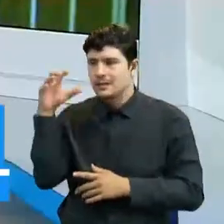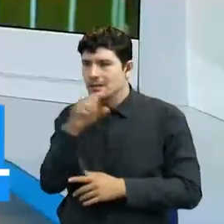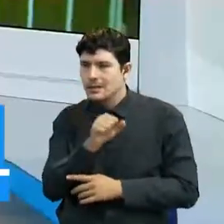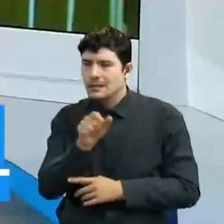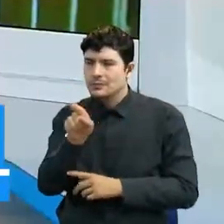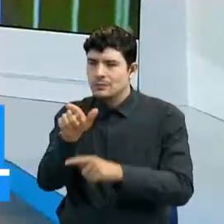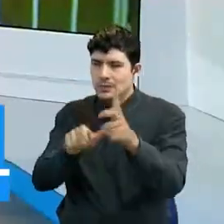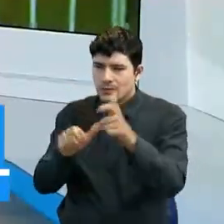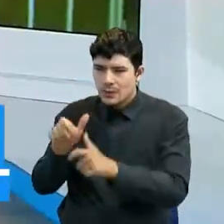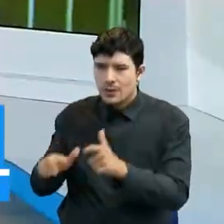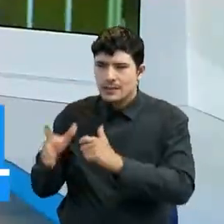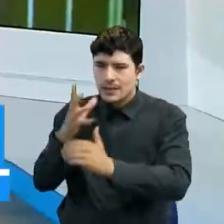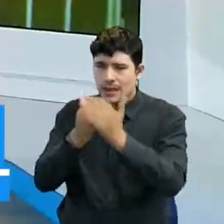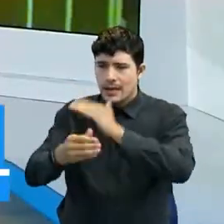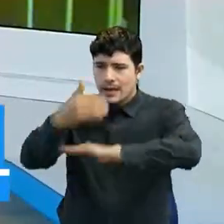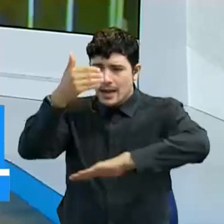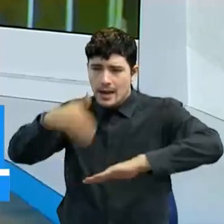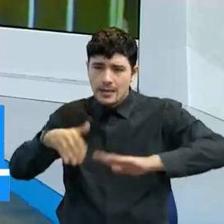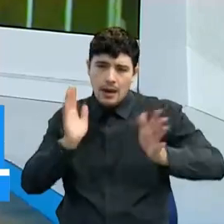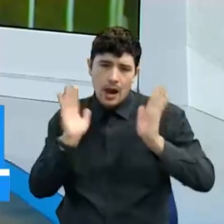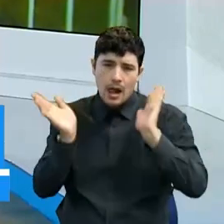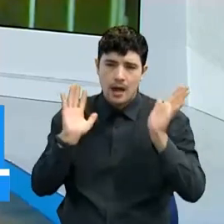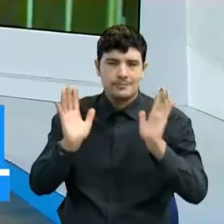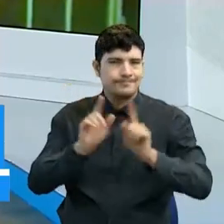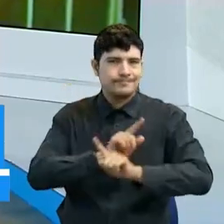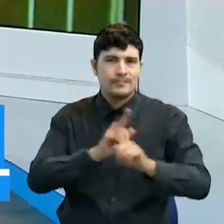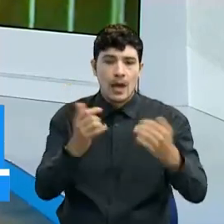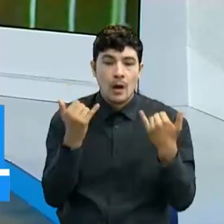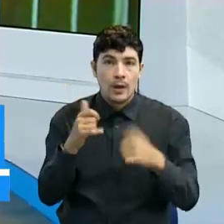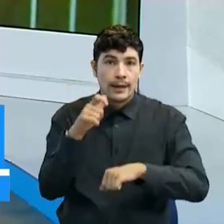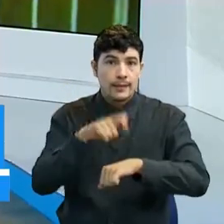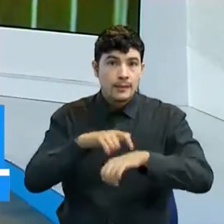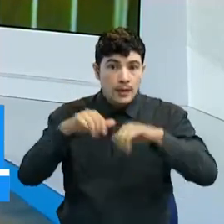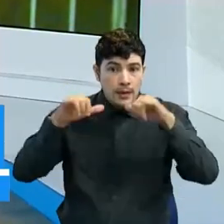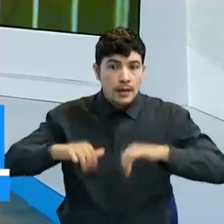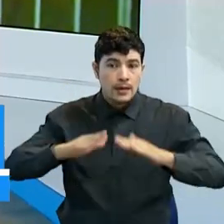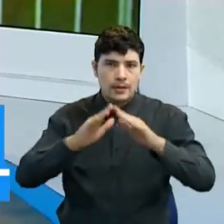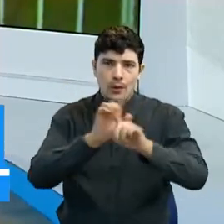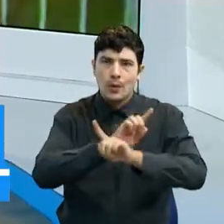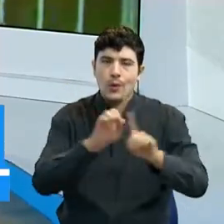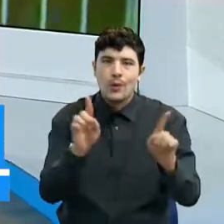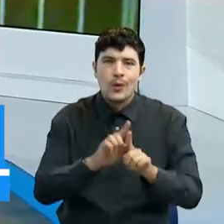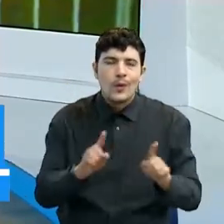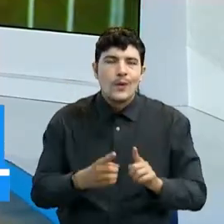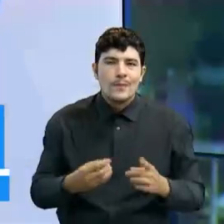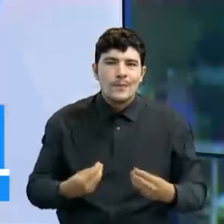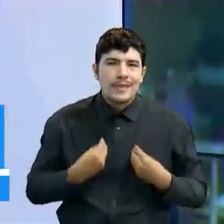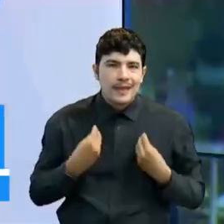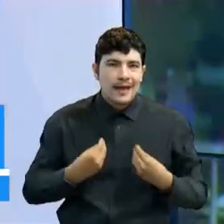calle ejerciendo vida social, porque aquí en esta época no estamos para vida social, sino para vida productiva.